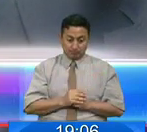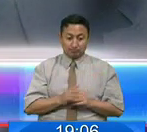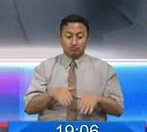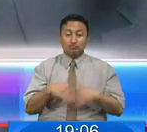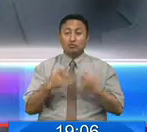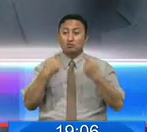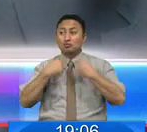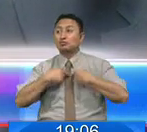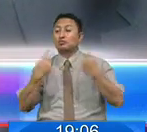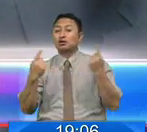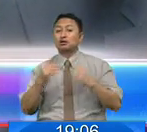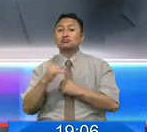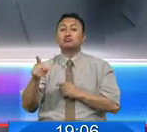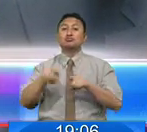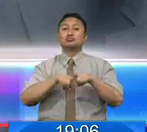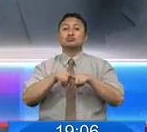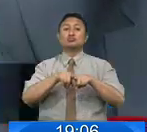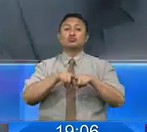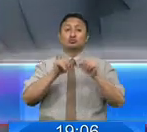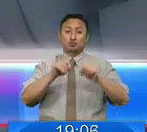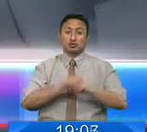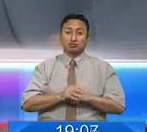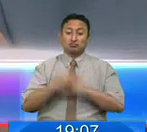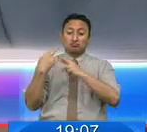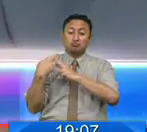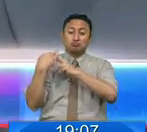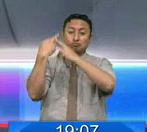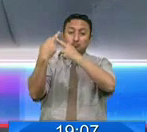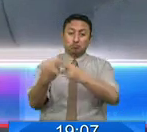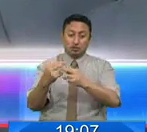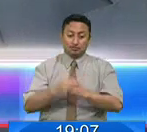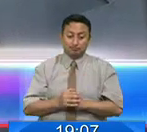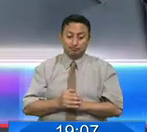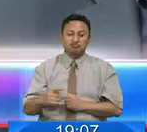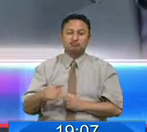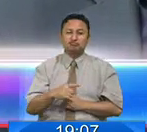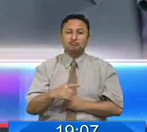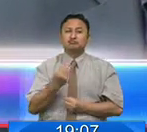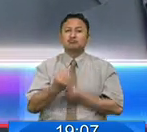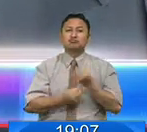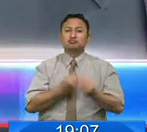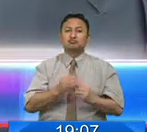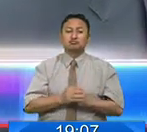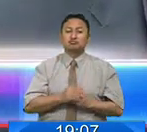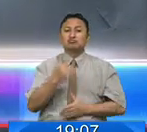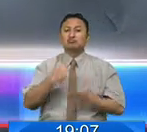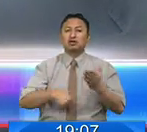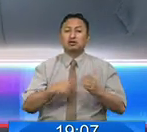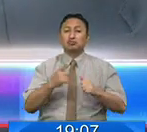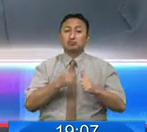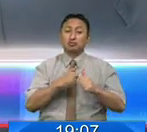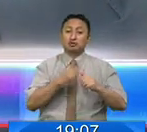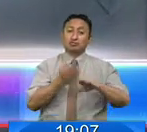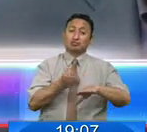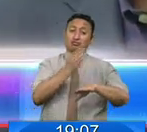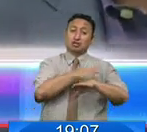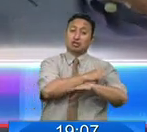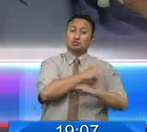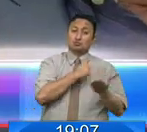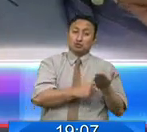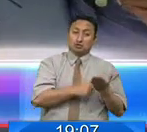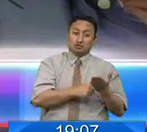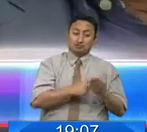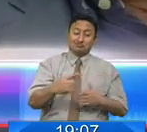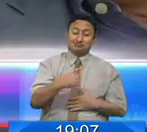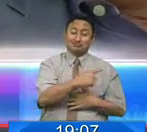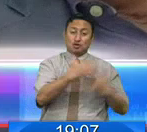convocar a una licitación para emitir la concesión para saber qué es lo que vamos a concesionar tenemos que hacer un estudio de en qué